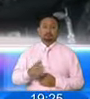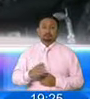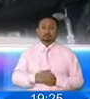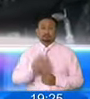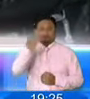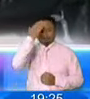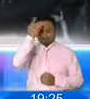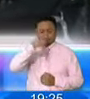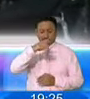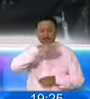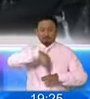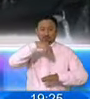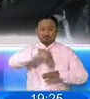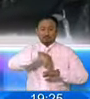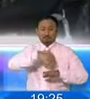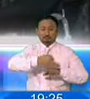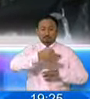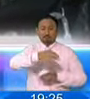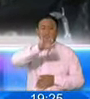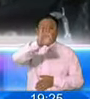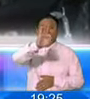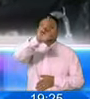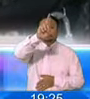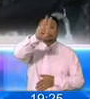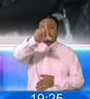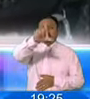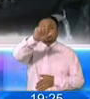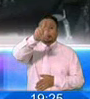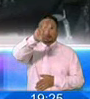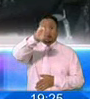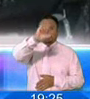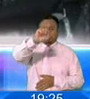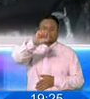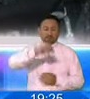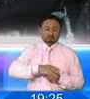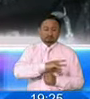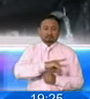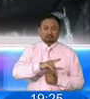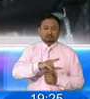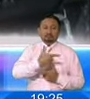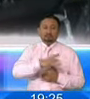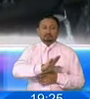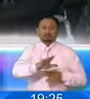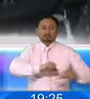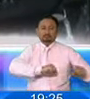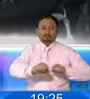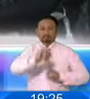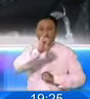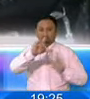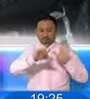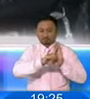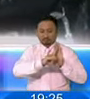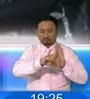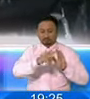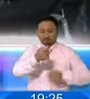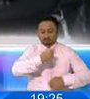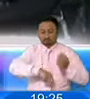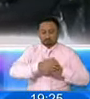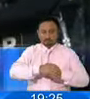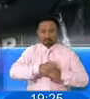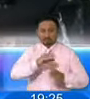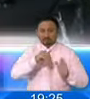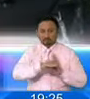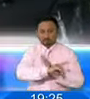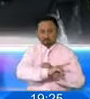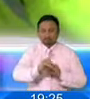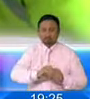en la provincia de Manabí, cantón Flavio Alfaro, la misma que tenía como actividad ilícita la venta, comercialización y